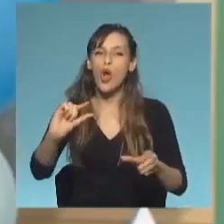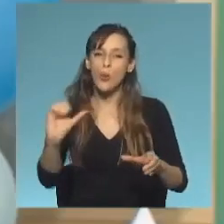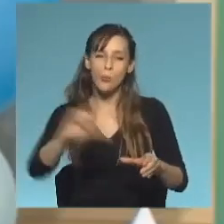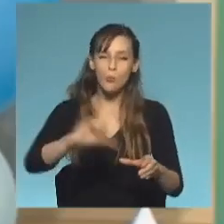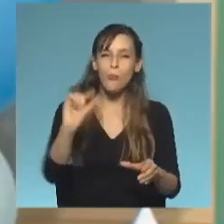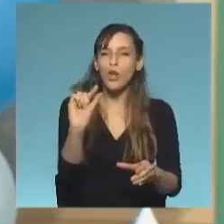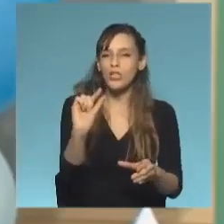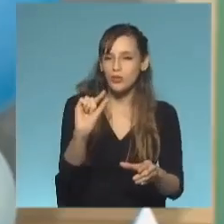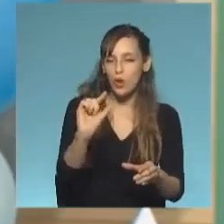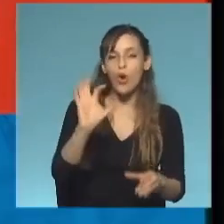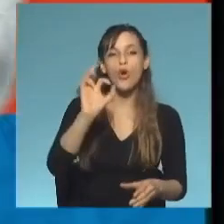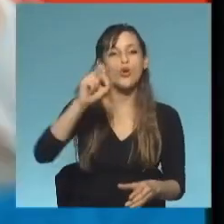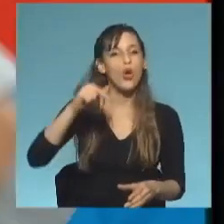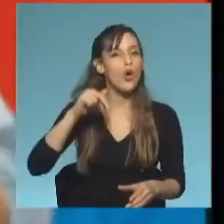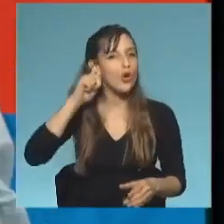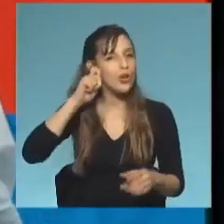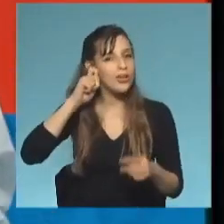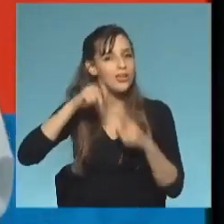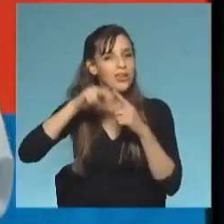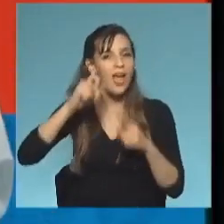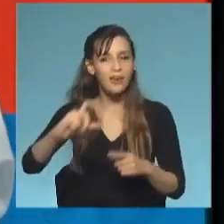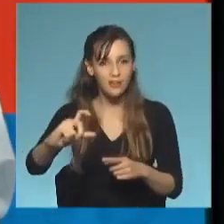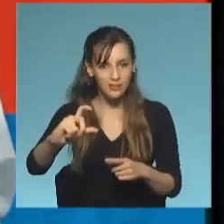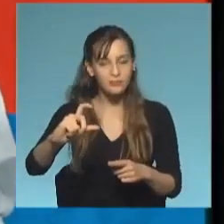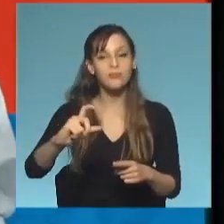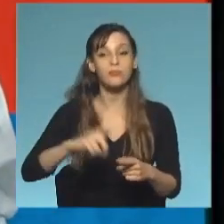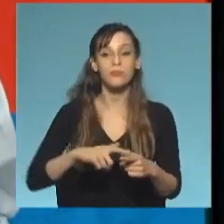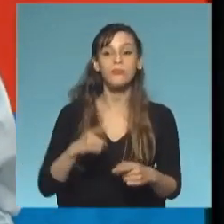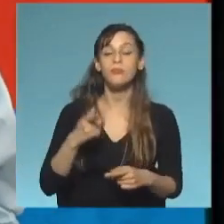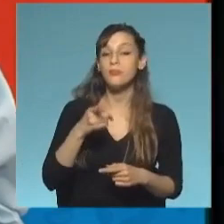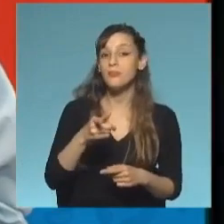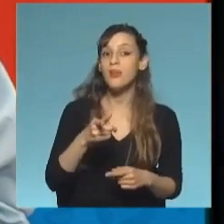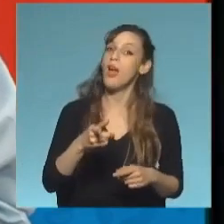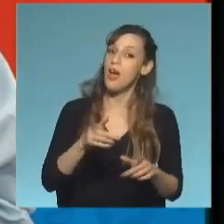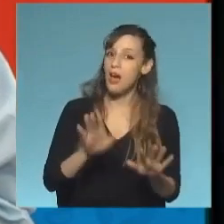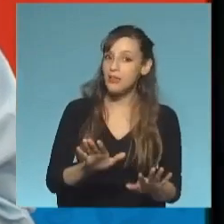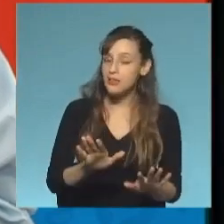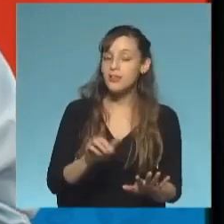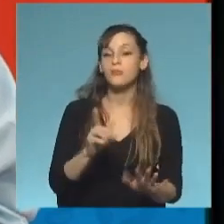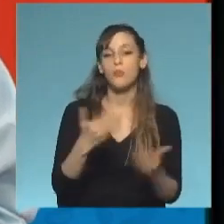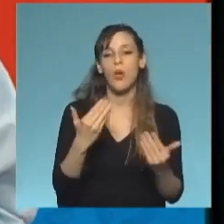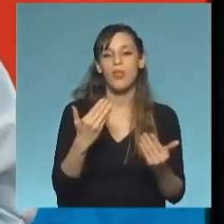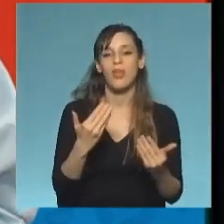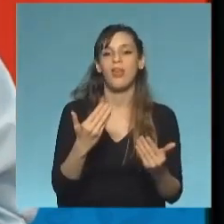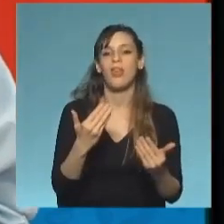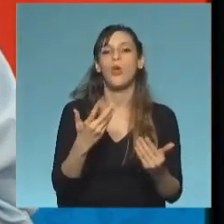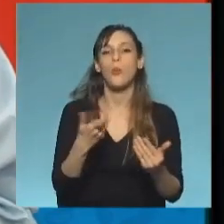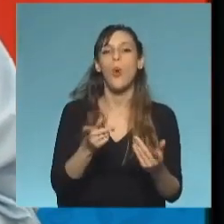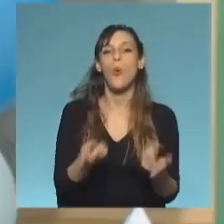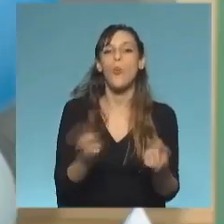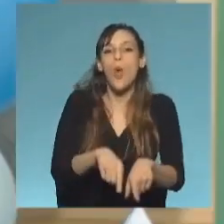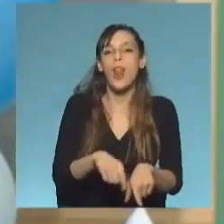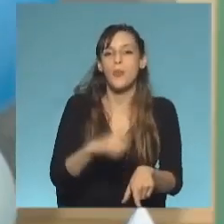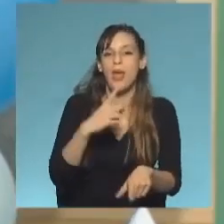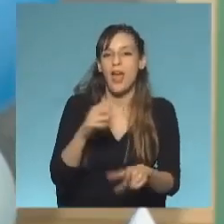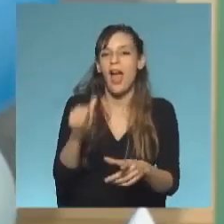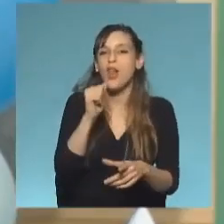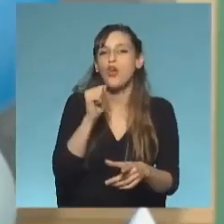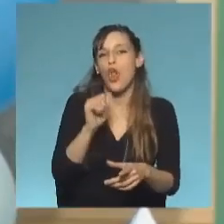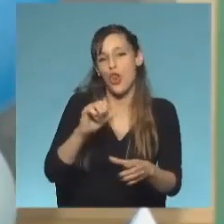que es un derivado, es un destilado del vino. Y de esa manera se volvía a armar el, digamos... Qué borrachines,